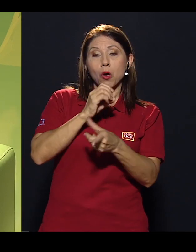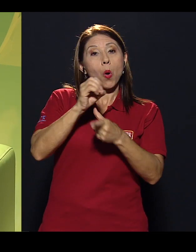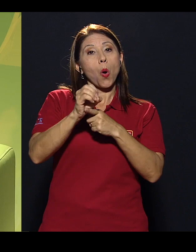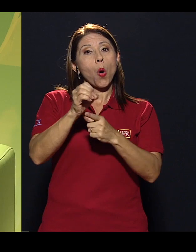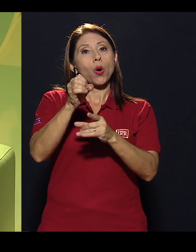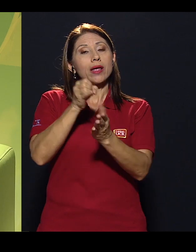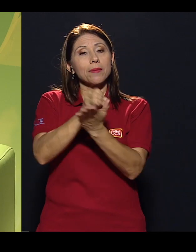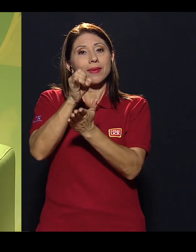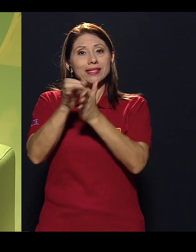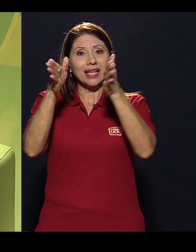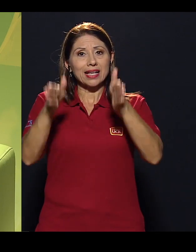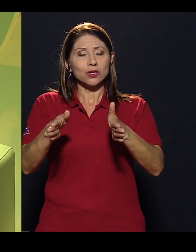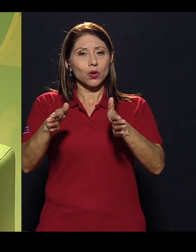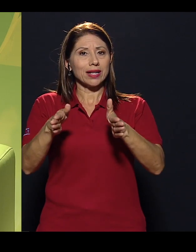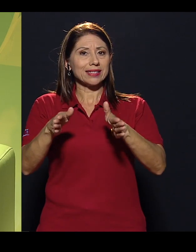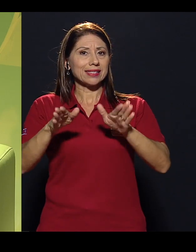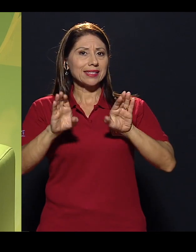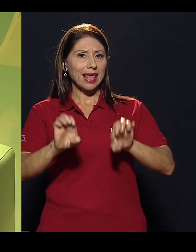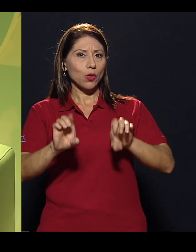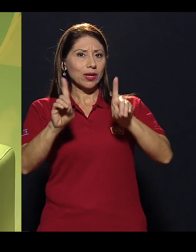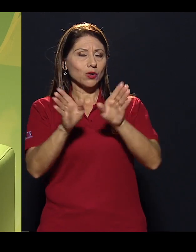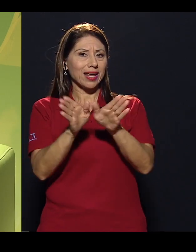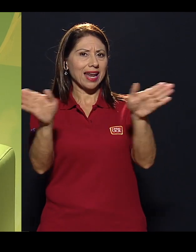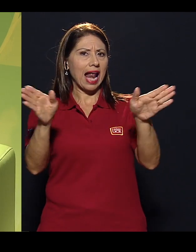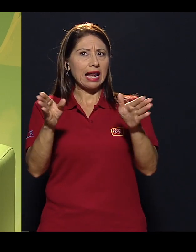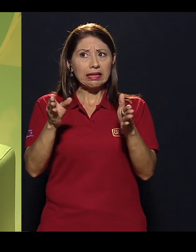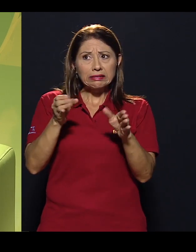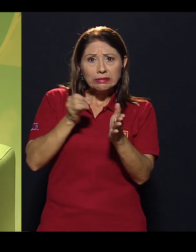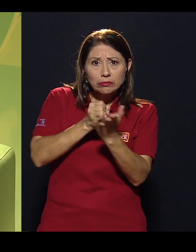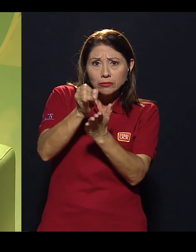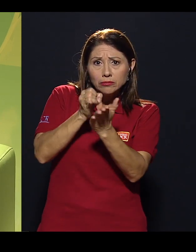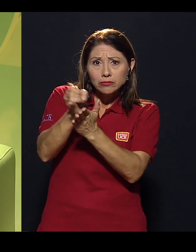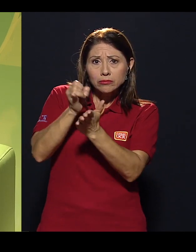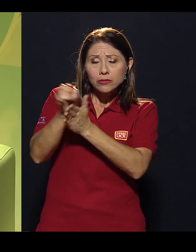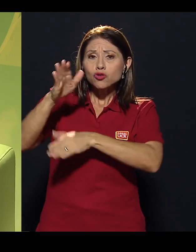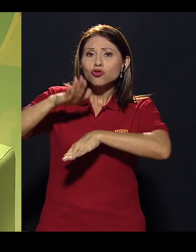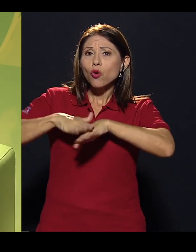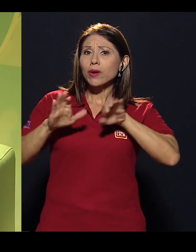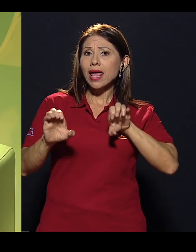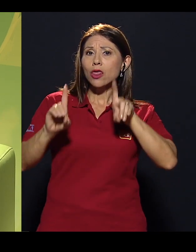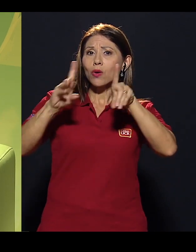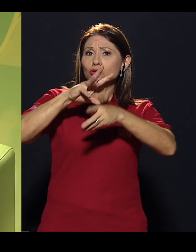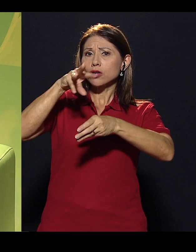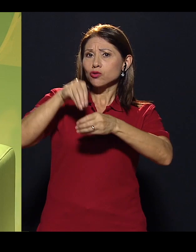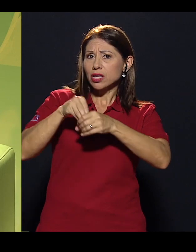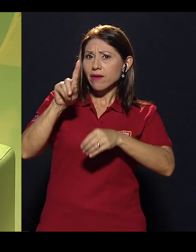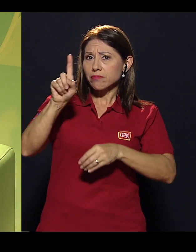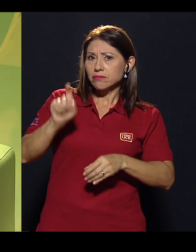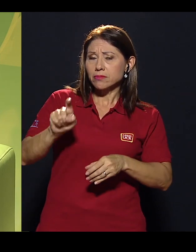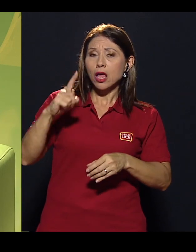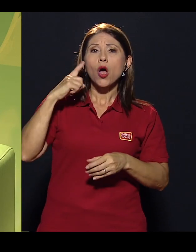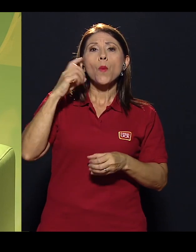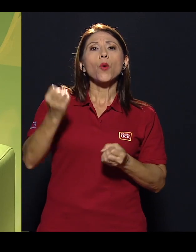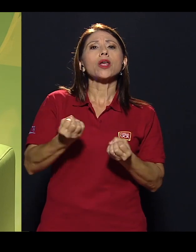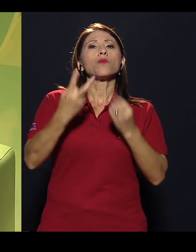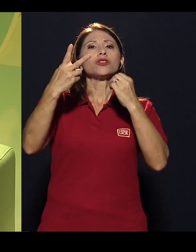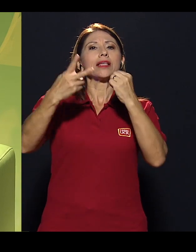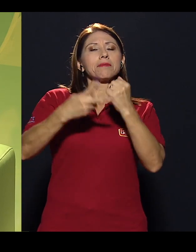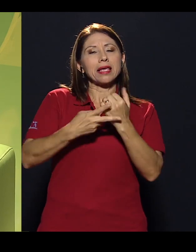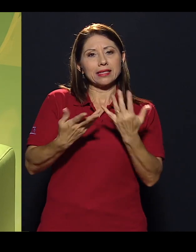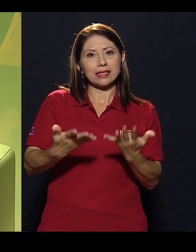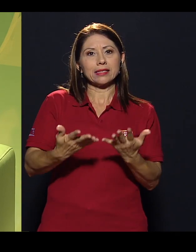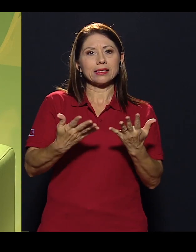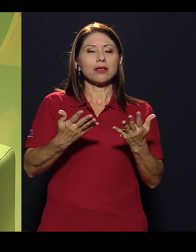los investigadores de la educación en general sobre la educación inclusiva, verdad? Porque lo que pasa muchas veces, y no solo con la formación de